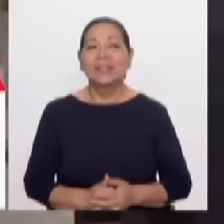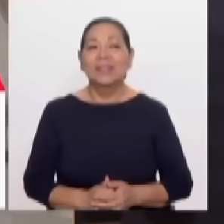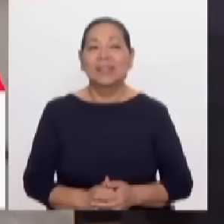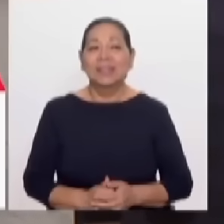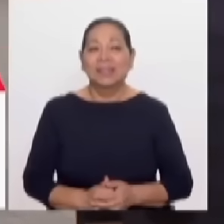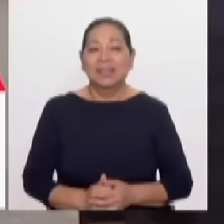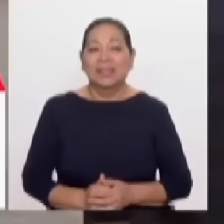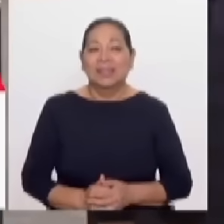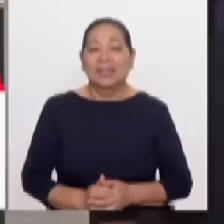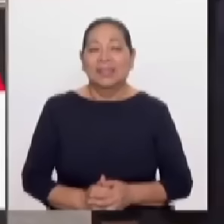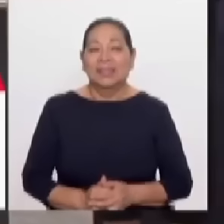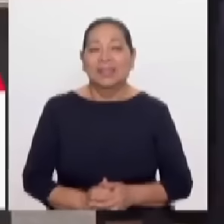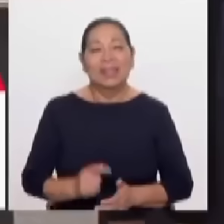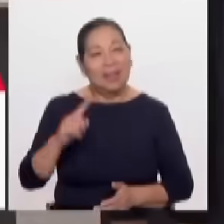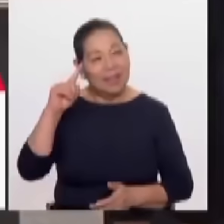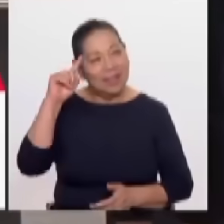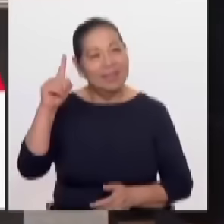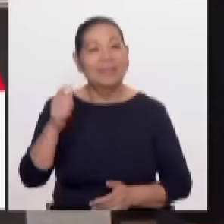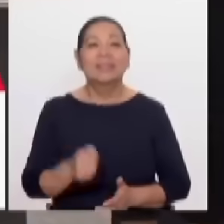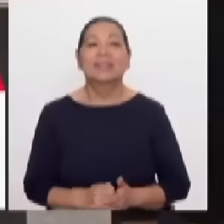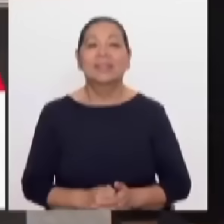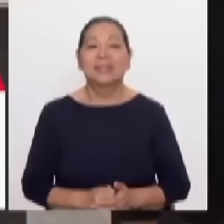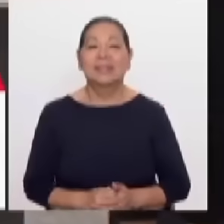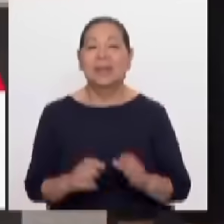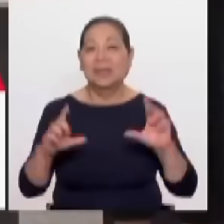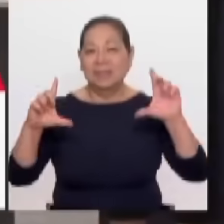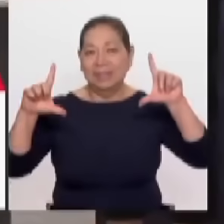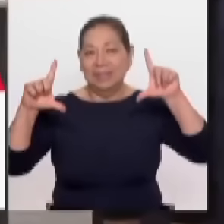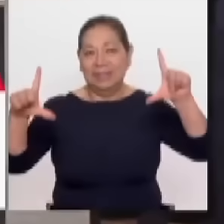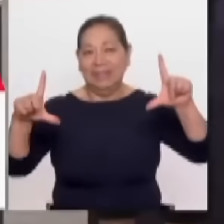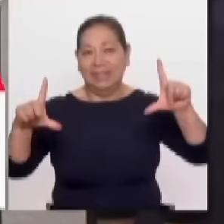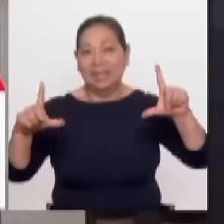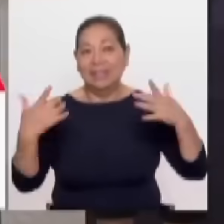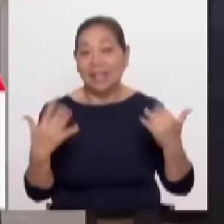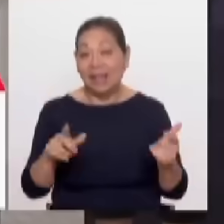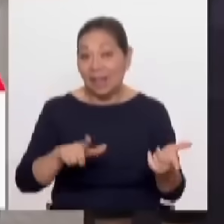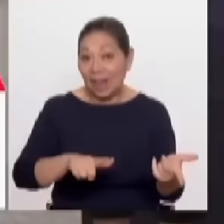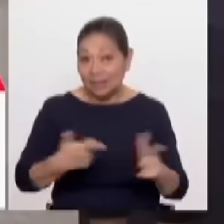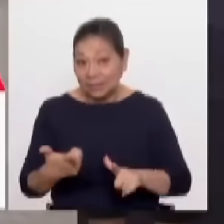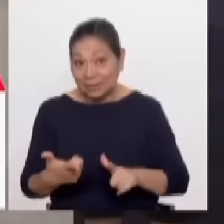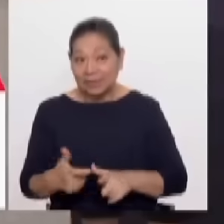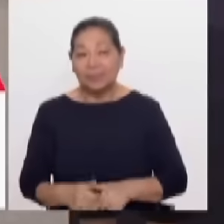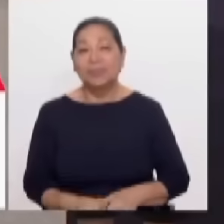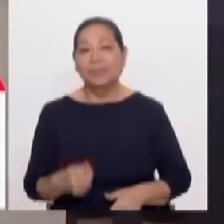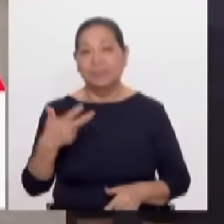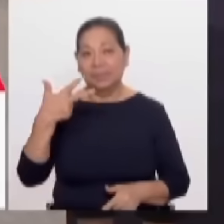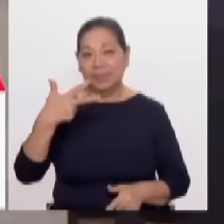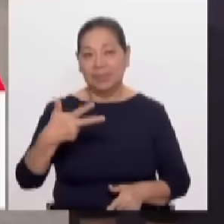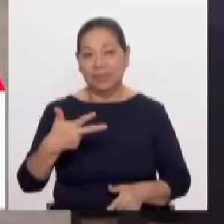Por favor, para el acto de develación de placa. ¿Estamos listos?